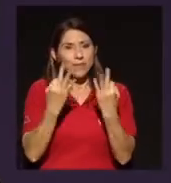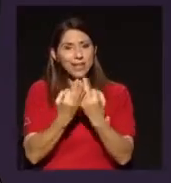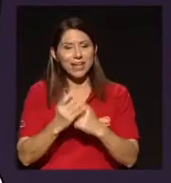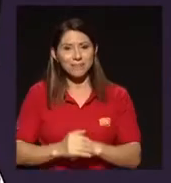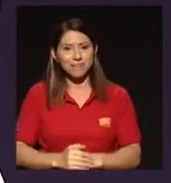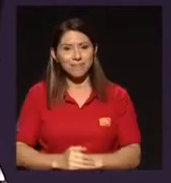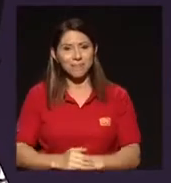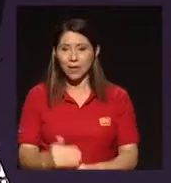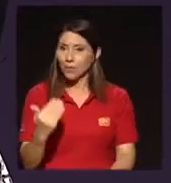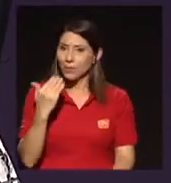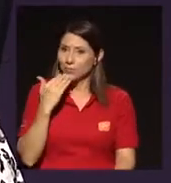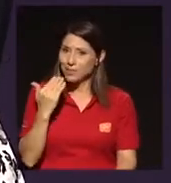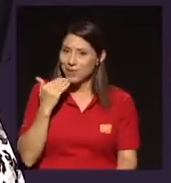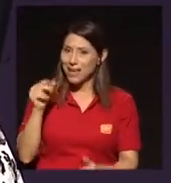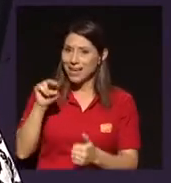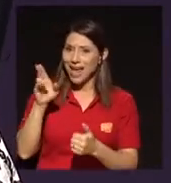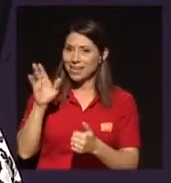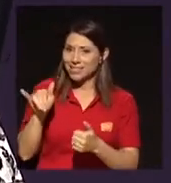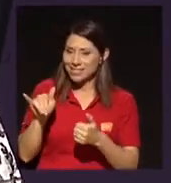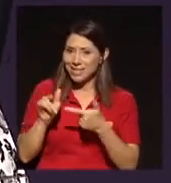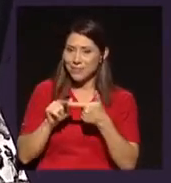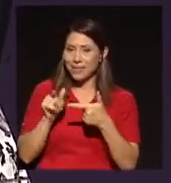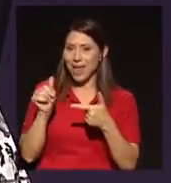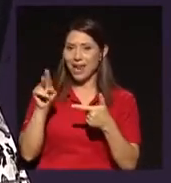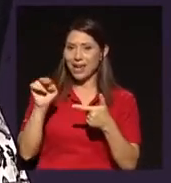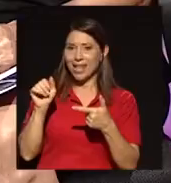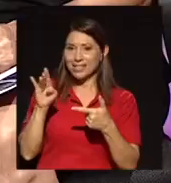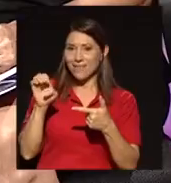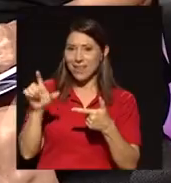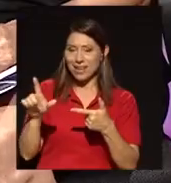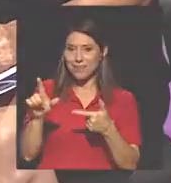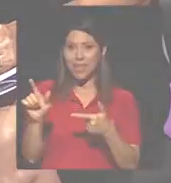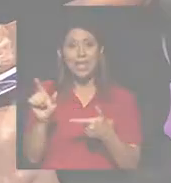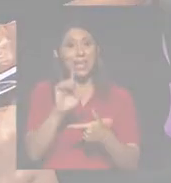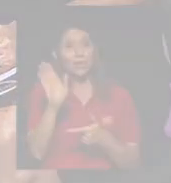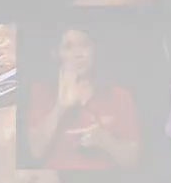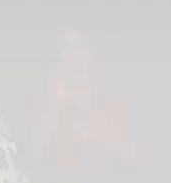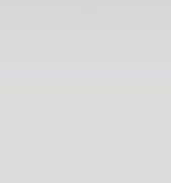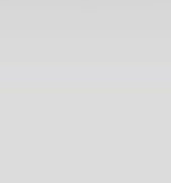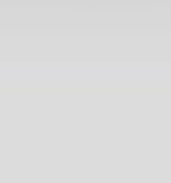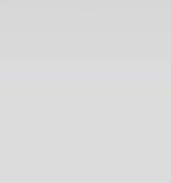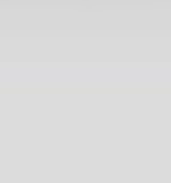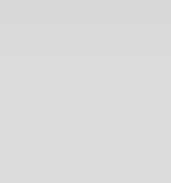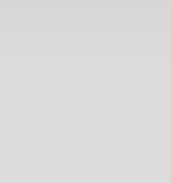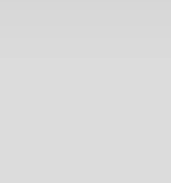muchísimas gracias a Nancy, a Ana Isabel, gracias y nos despedimos de Palabra de Mujer.